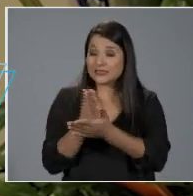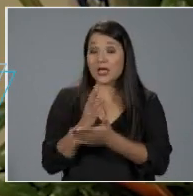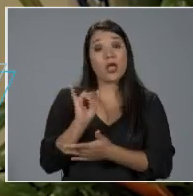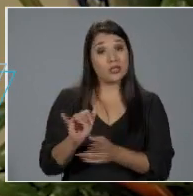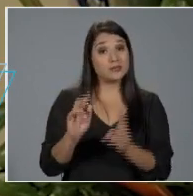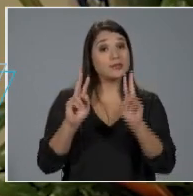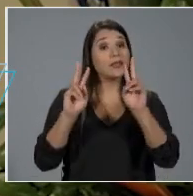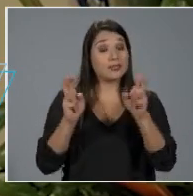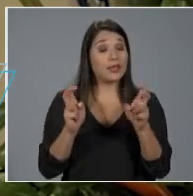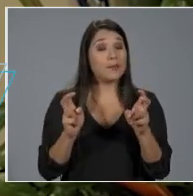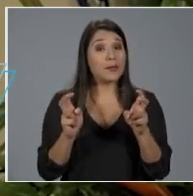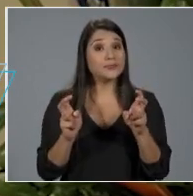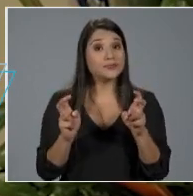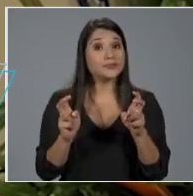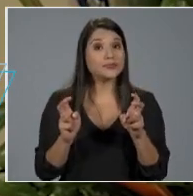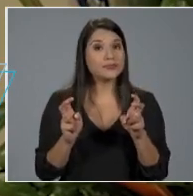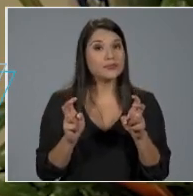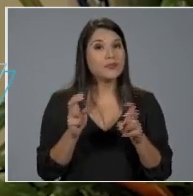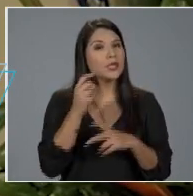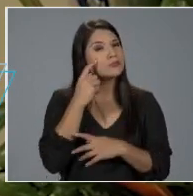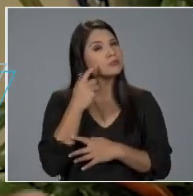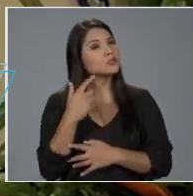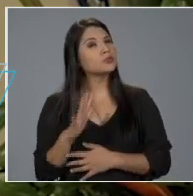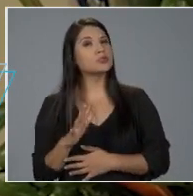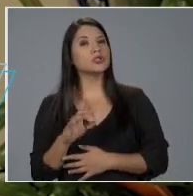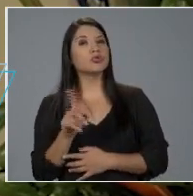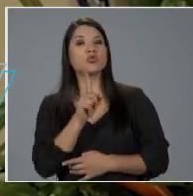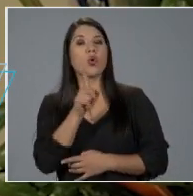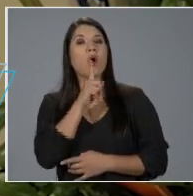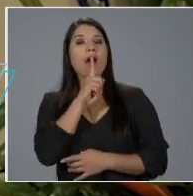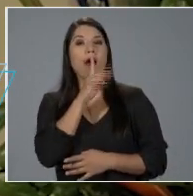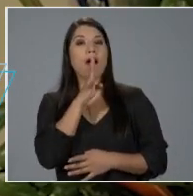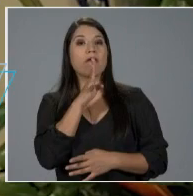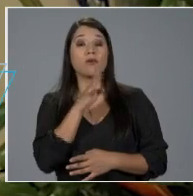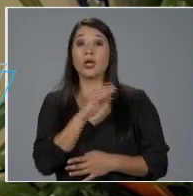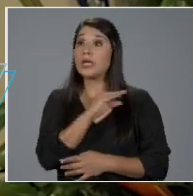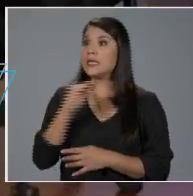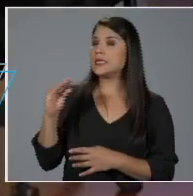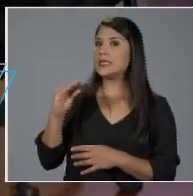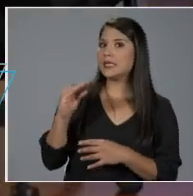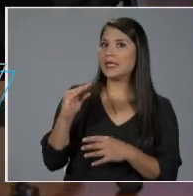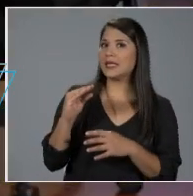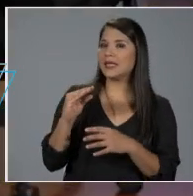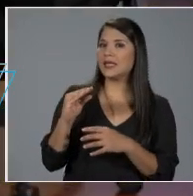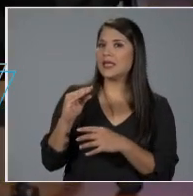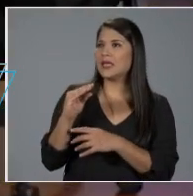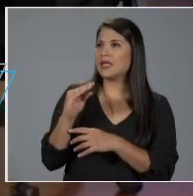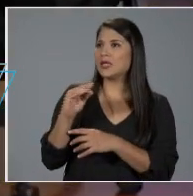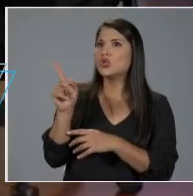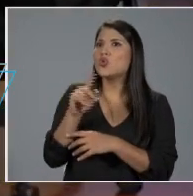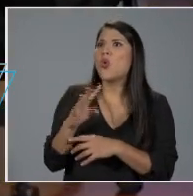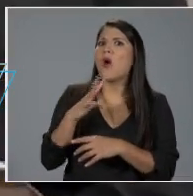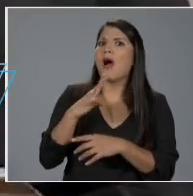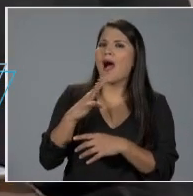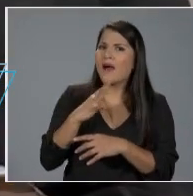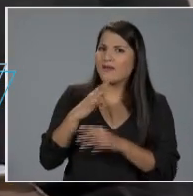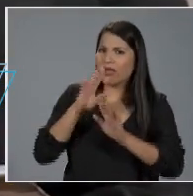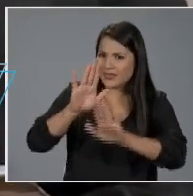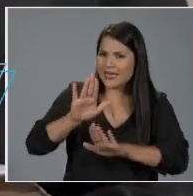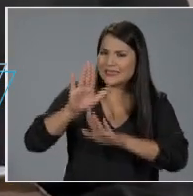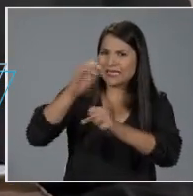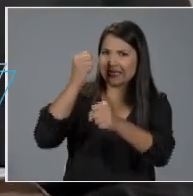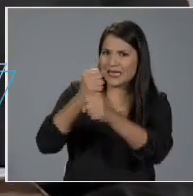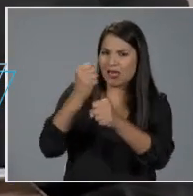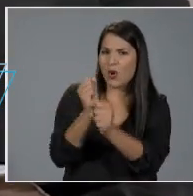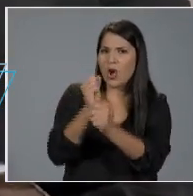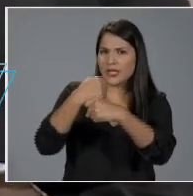tema que sospechosamente él no menciona. Y además no menciona, digamos, la gran labor que hace la Comisión